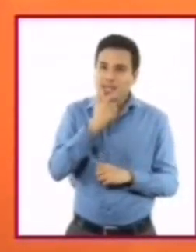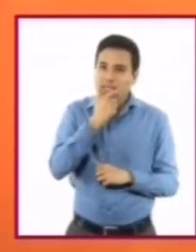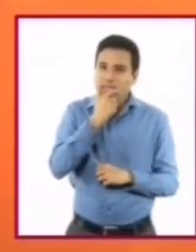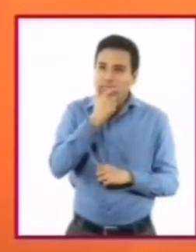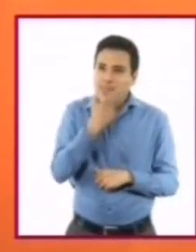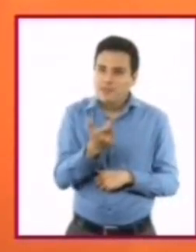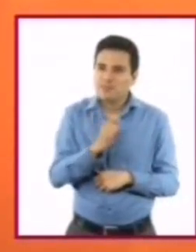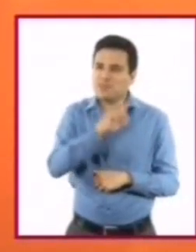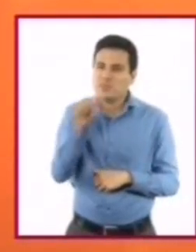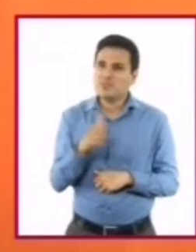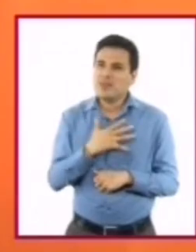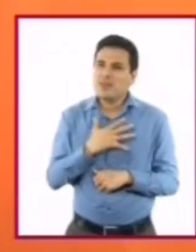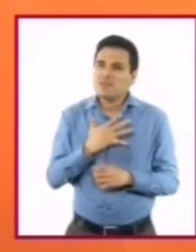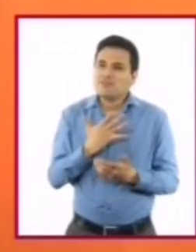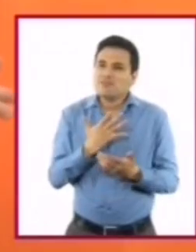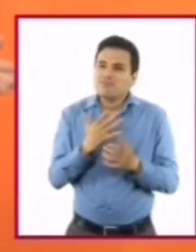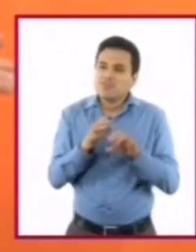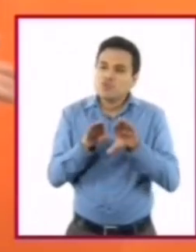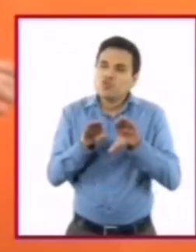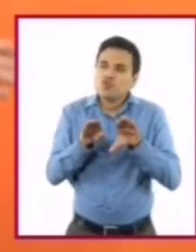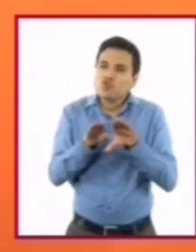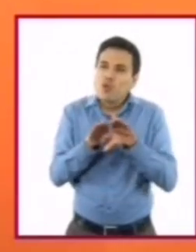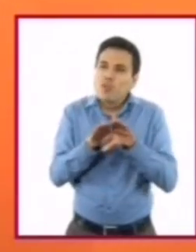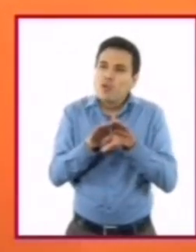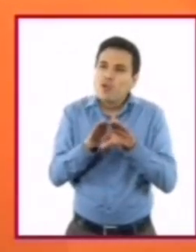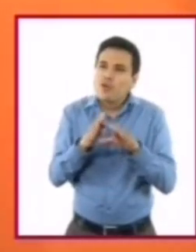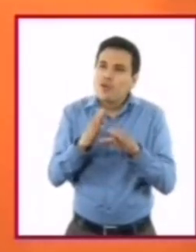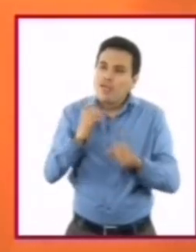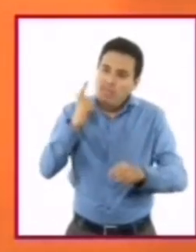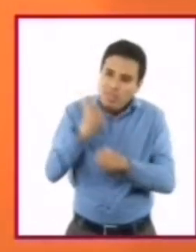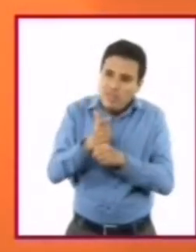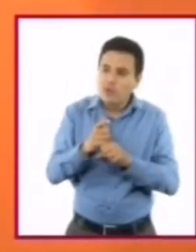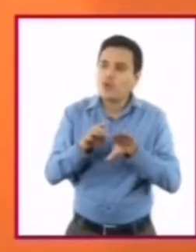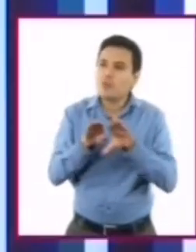terminó probando que en realidad pasaba?